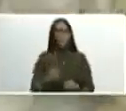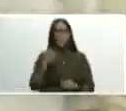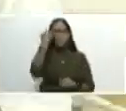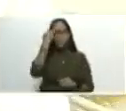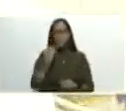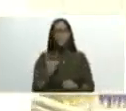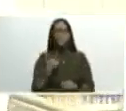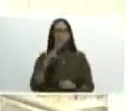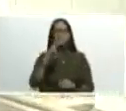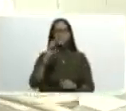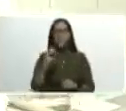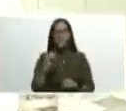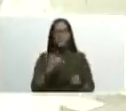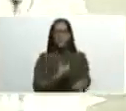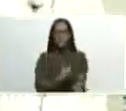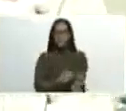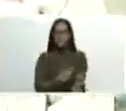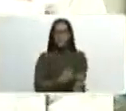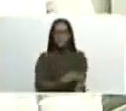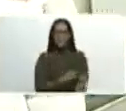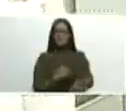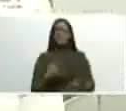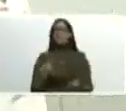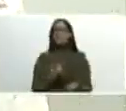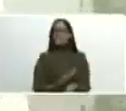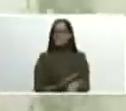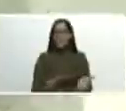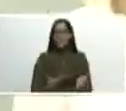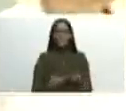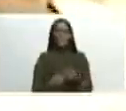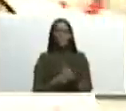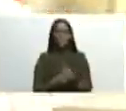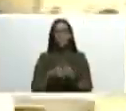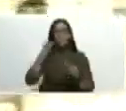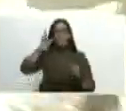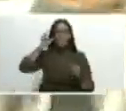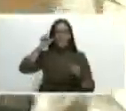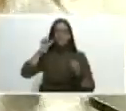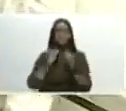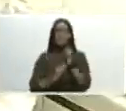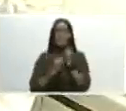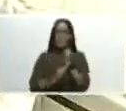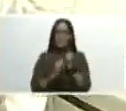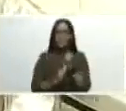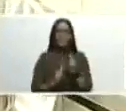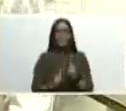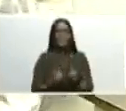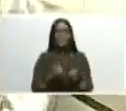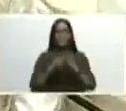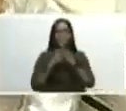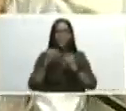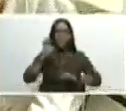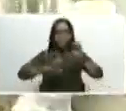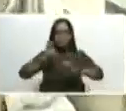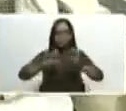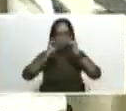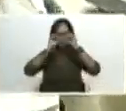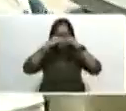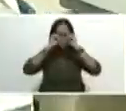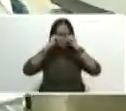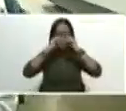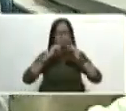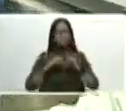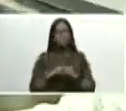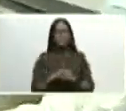20, hematología completa, heces, orina, glicemia, así es. ¿Cómo está? Nuestra licenciada en bioanálisis. ¿Todo bien? ¿Bioanalista?